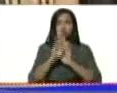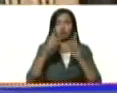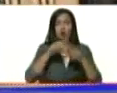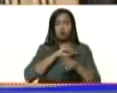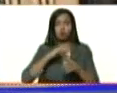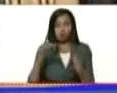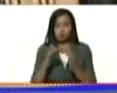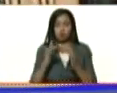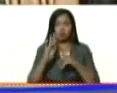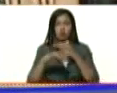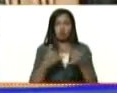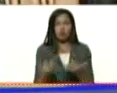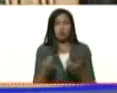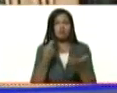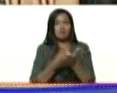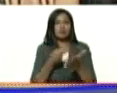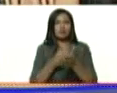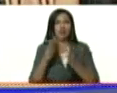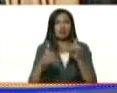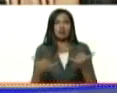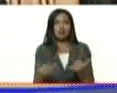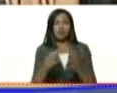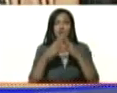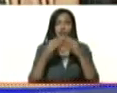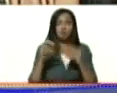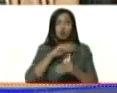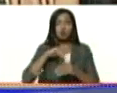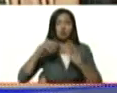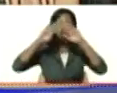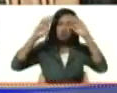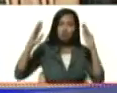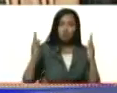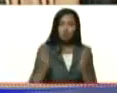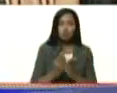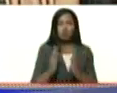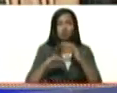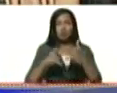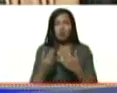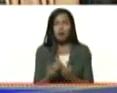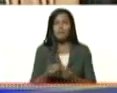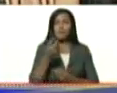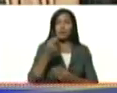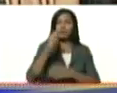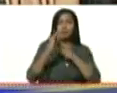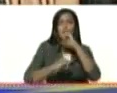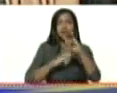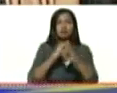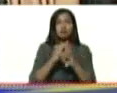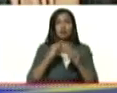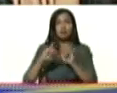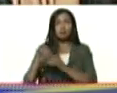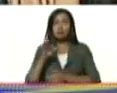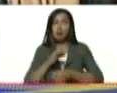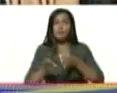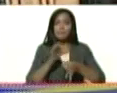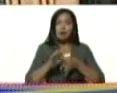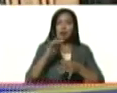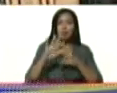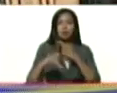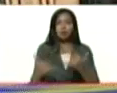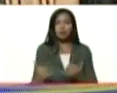nuestras relaciones financieras para todo lo que es el mundo de las monedas internacionales y de las criptomonedas ahora.